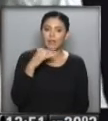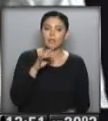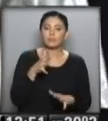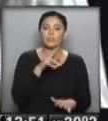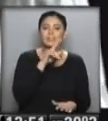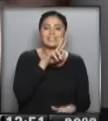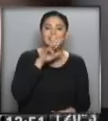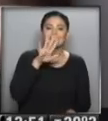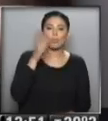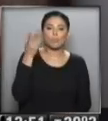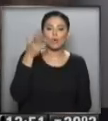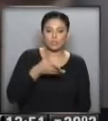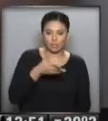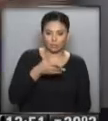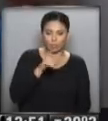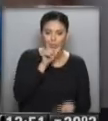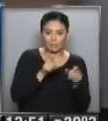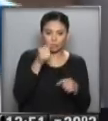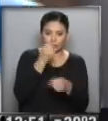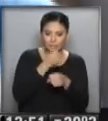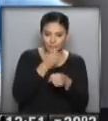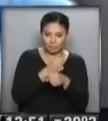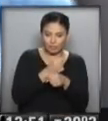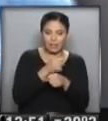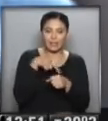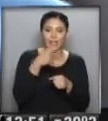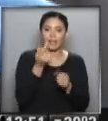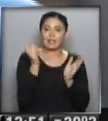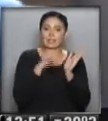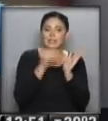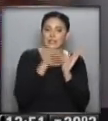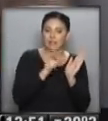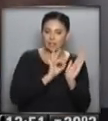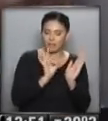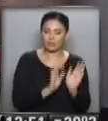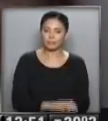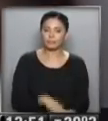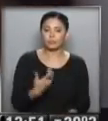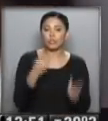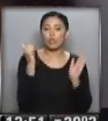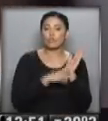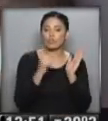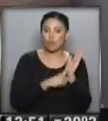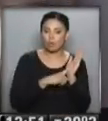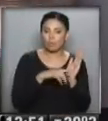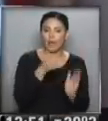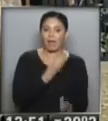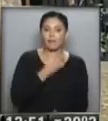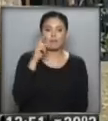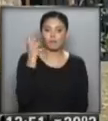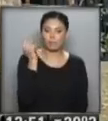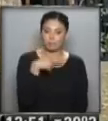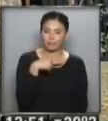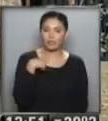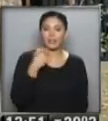alrededor de 35% de la fuerza laboral total de empleo no registrado. Entonces, esta normativa de la AFIP apunta a avanzar